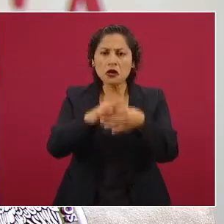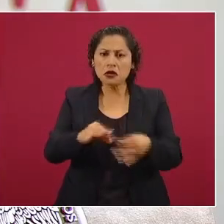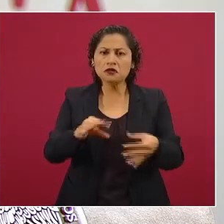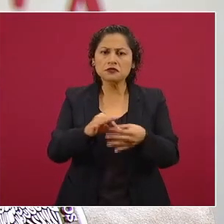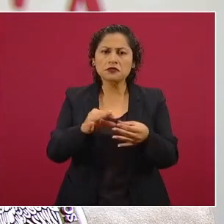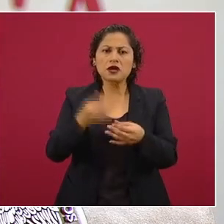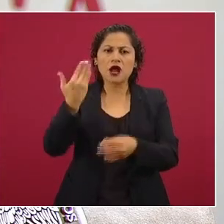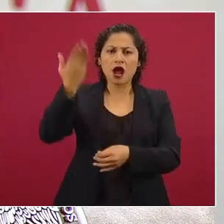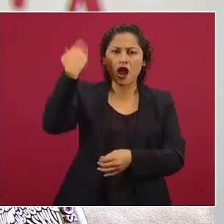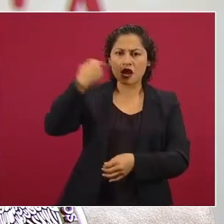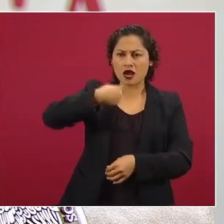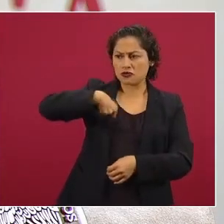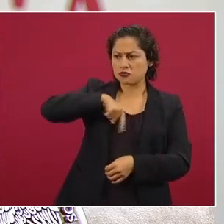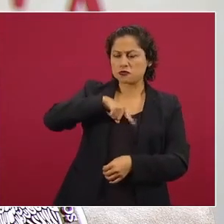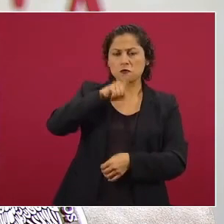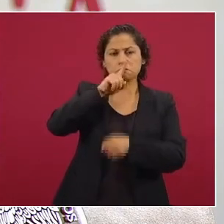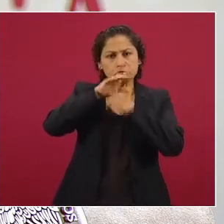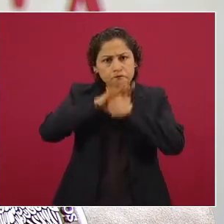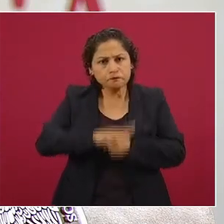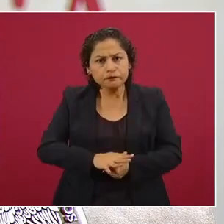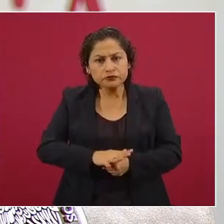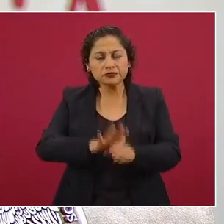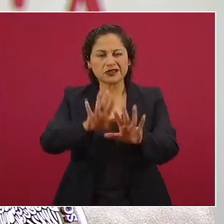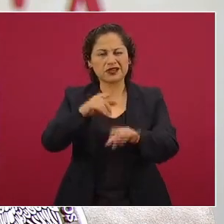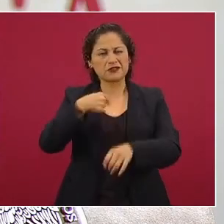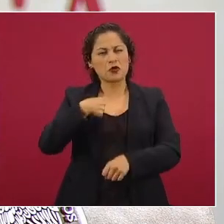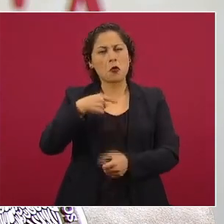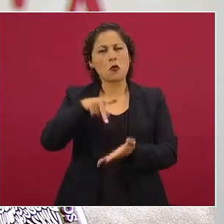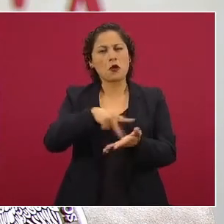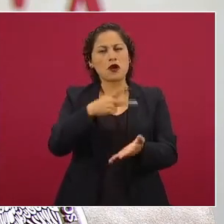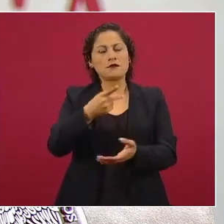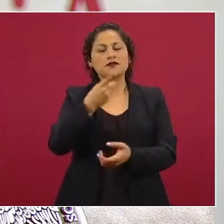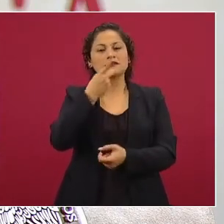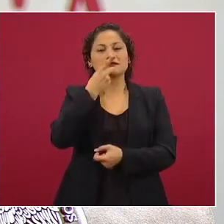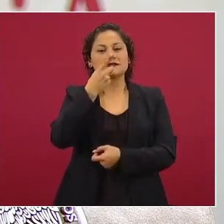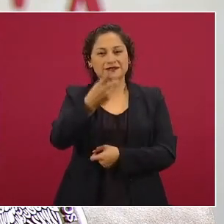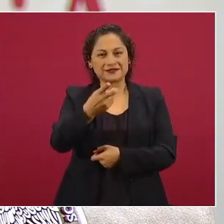dije de que fui a un programa de radio